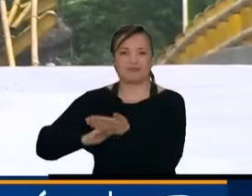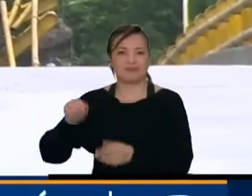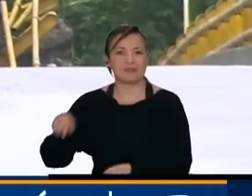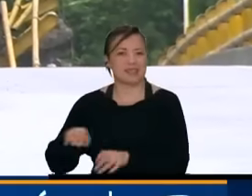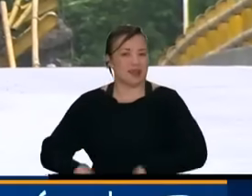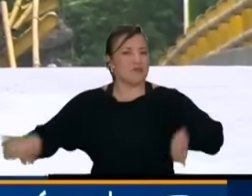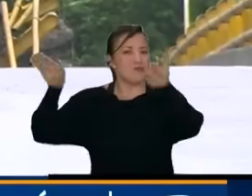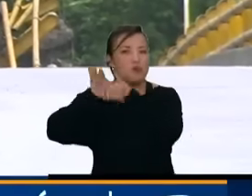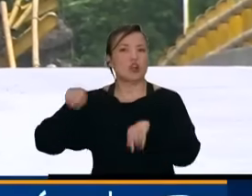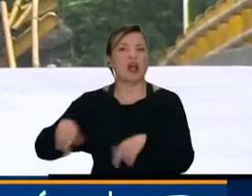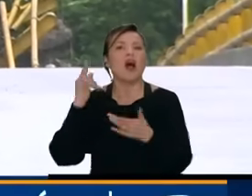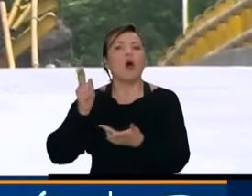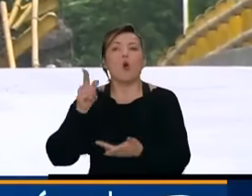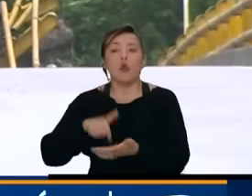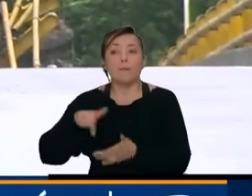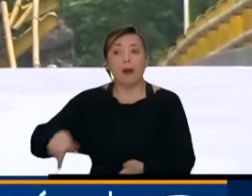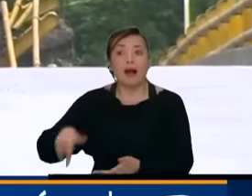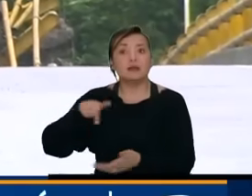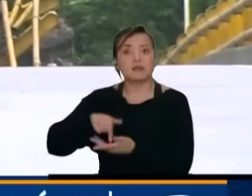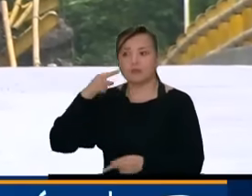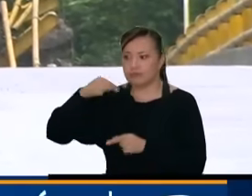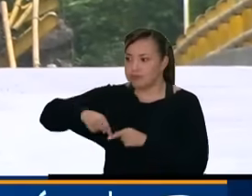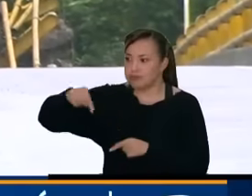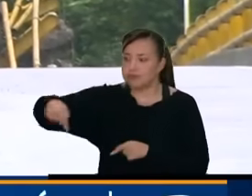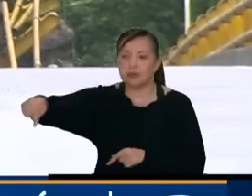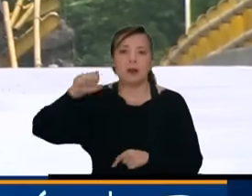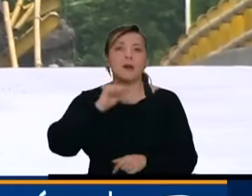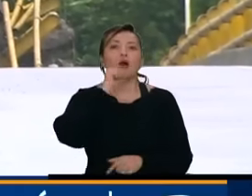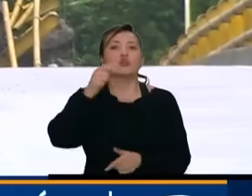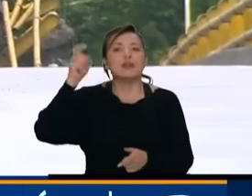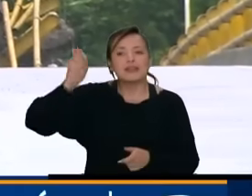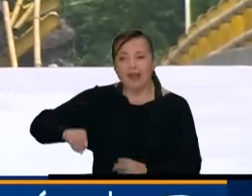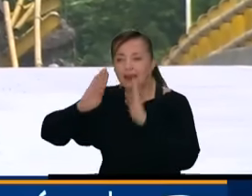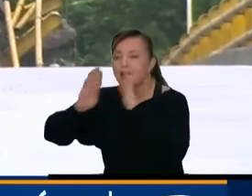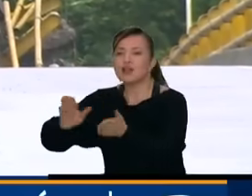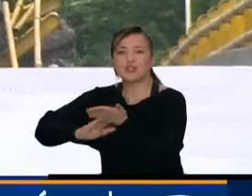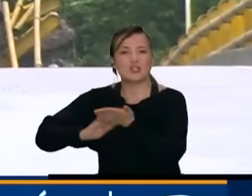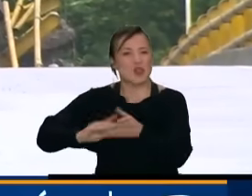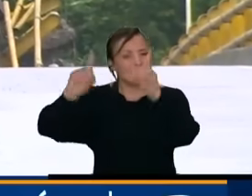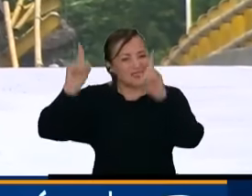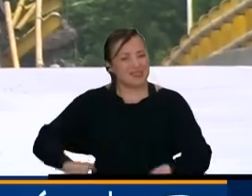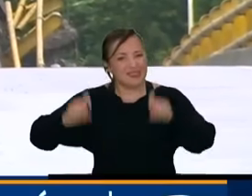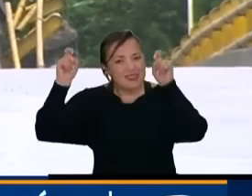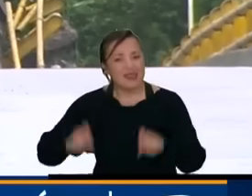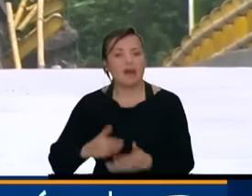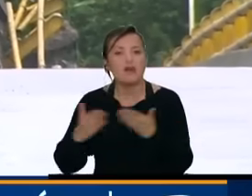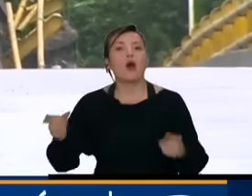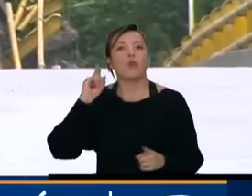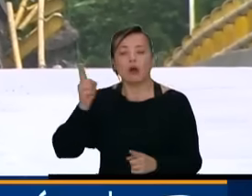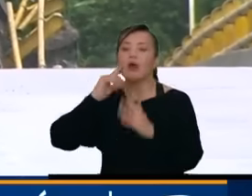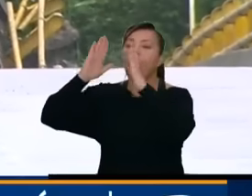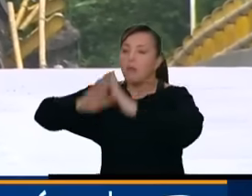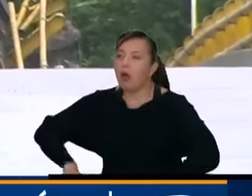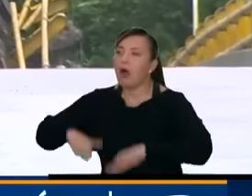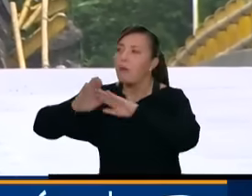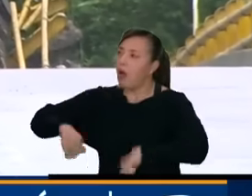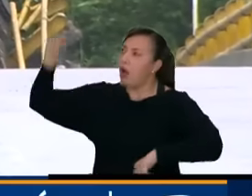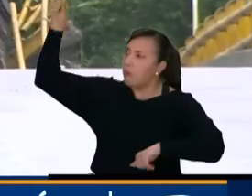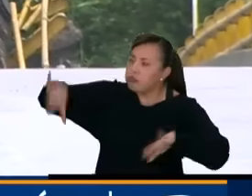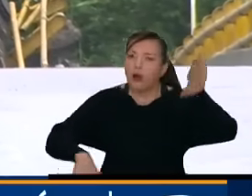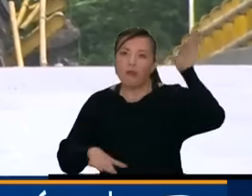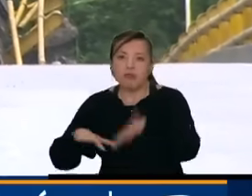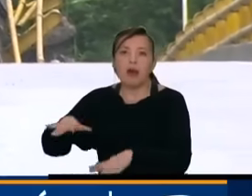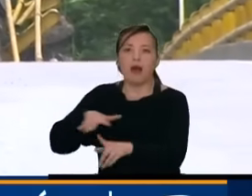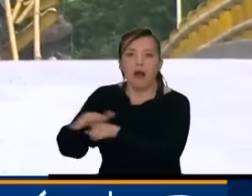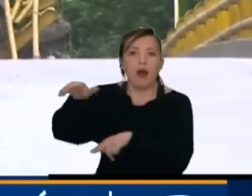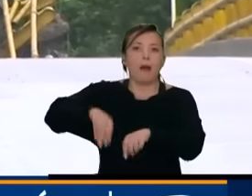puntos neurálgicos que tiene, casi son 17, sea una solución definitiva porque nos la pasamos de derrumbe en derrumbe, de pérdida en de pérdida y creo que